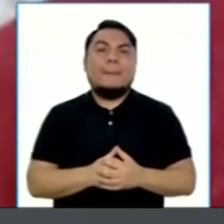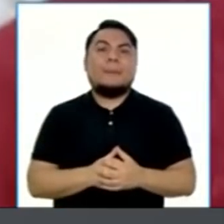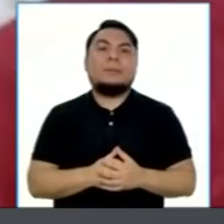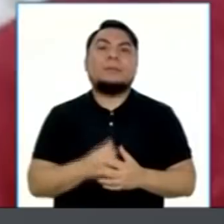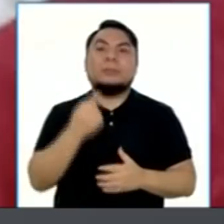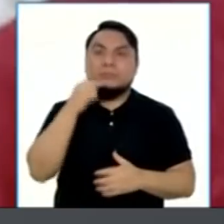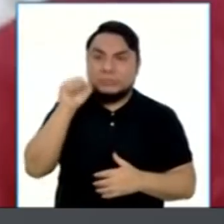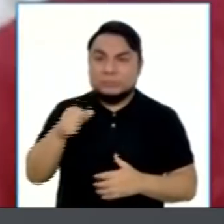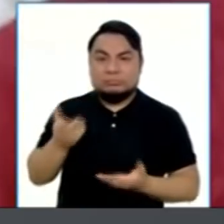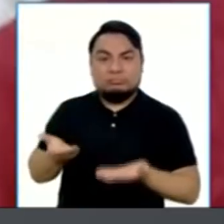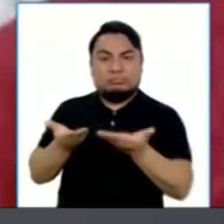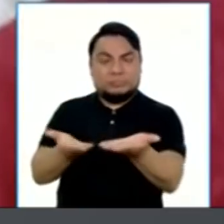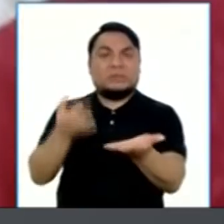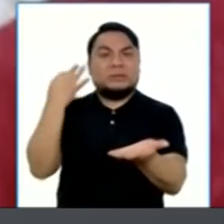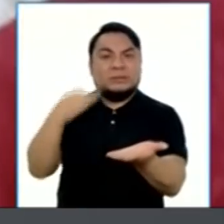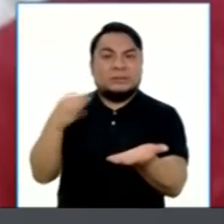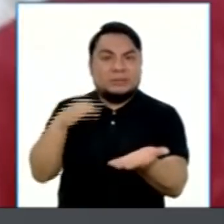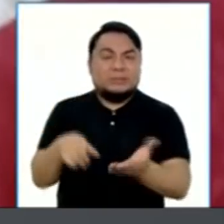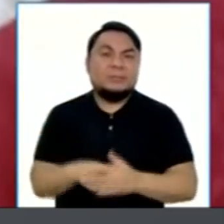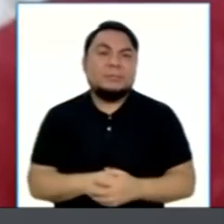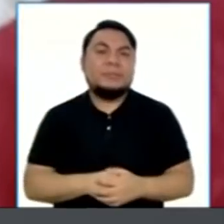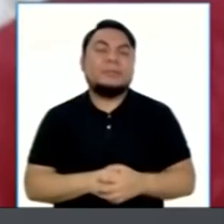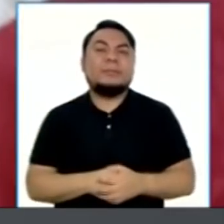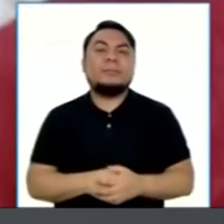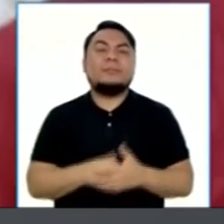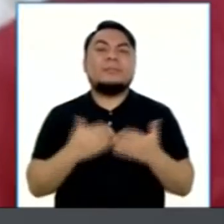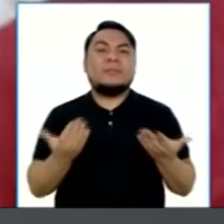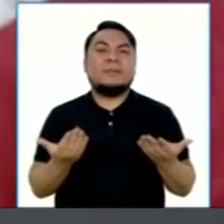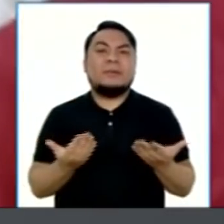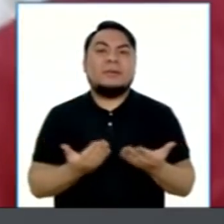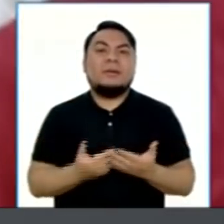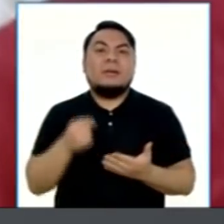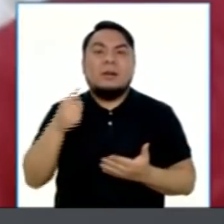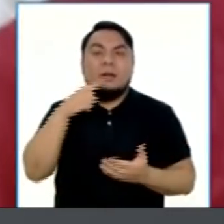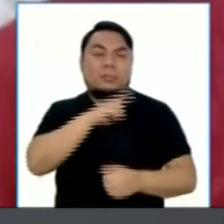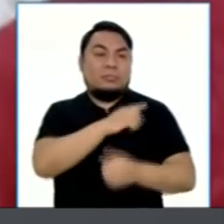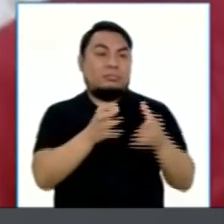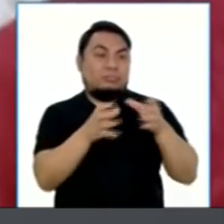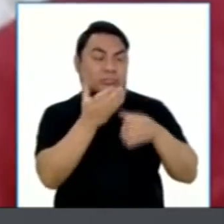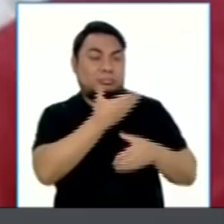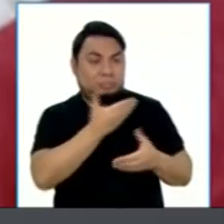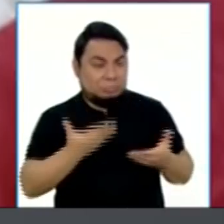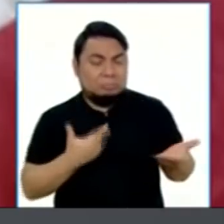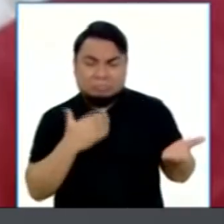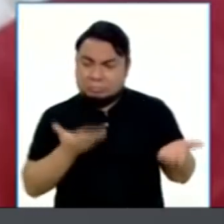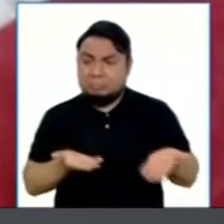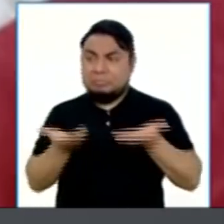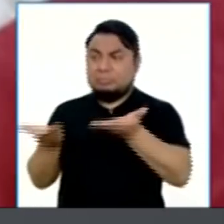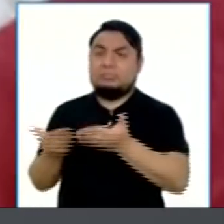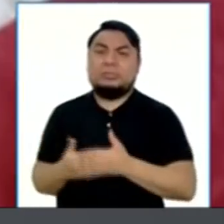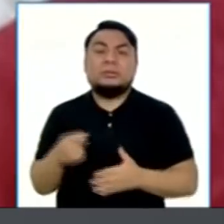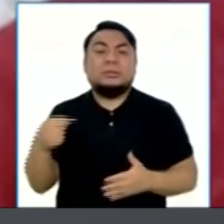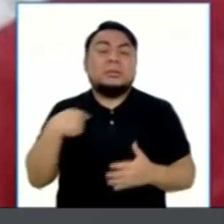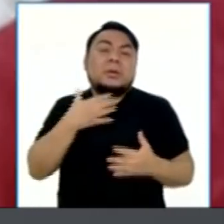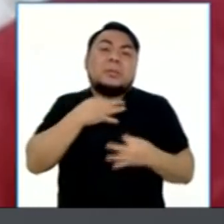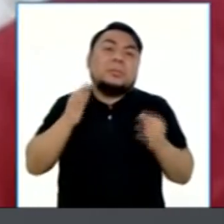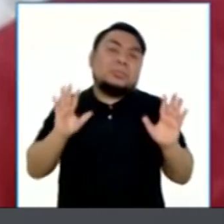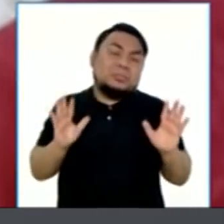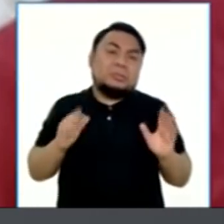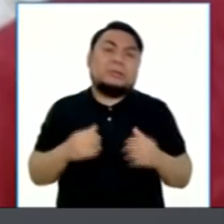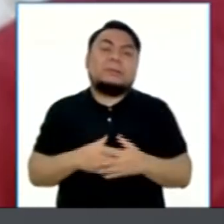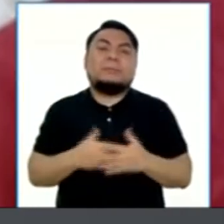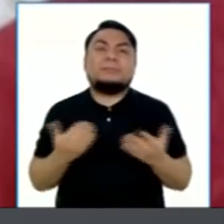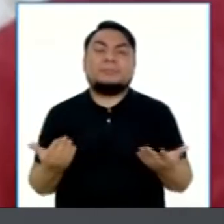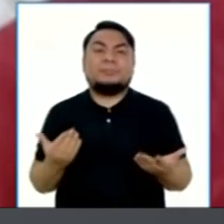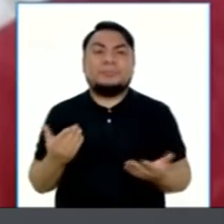a disposición, como siempre, del Poder Legislativo, yo hubiera preferido